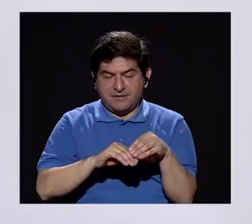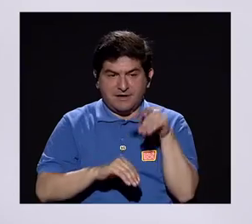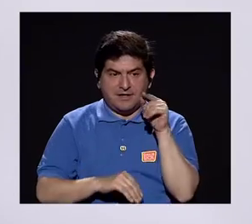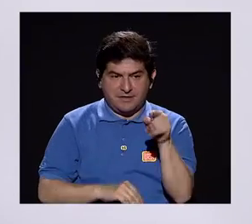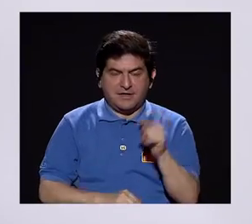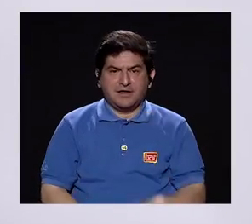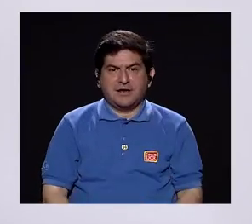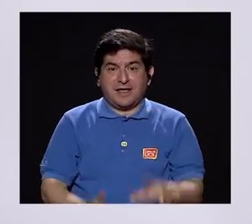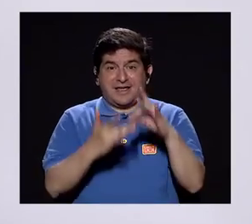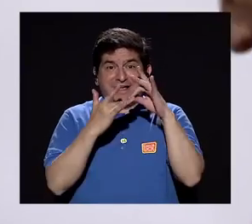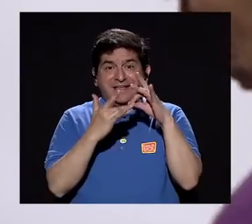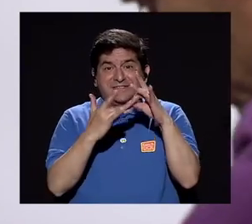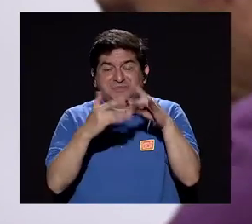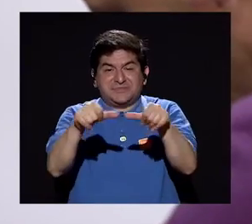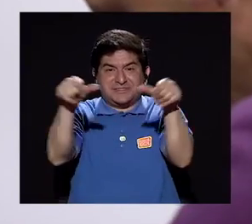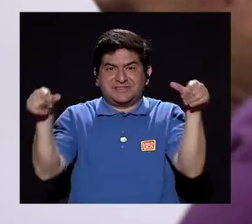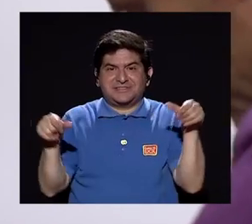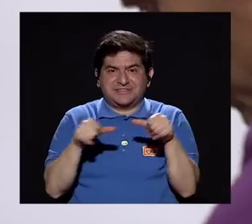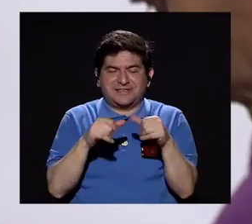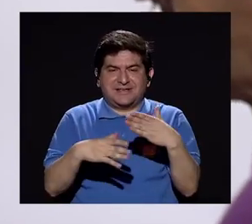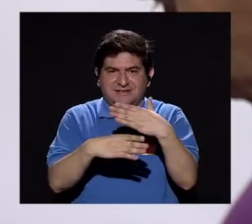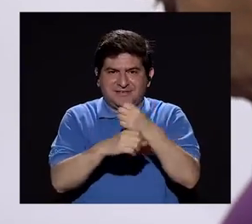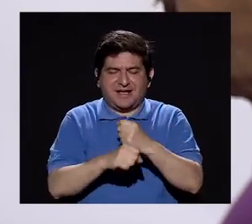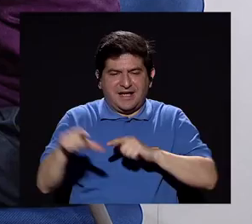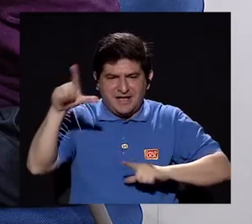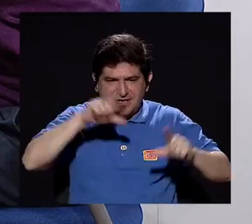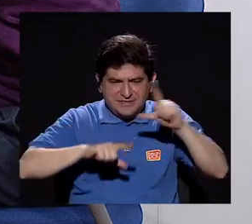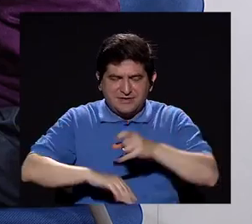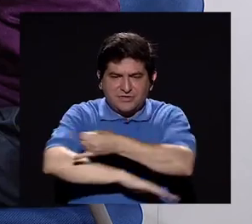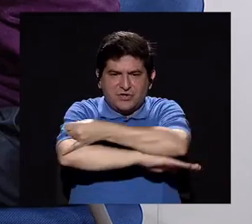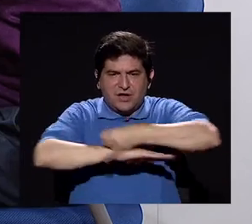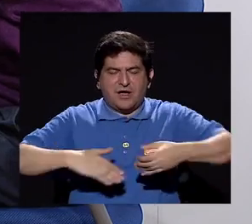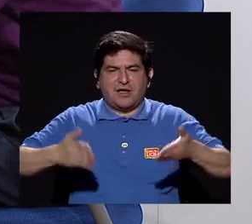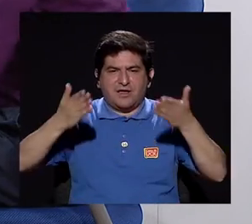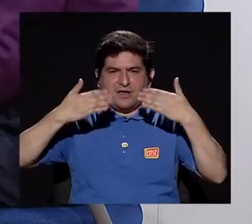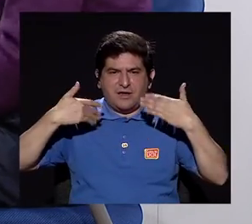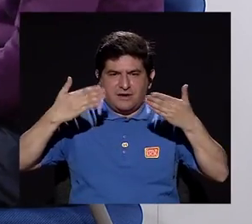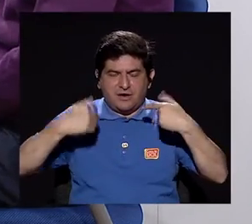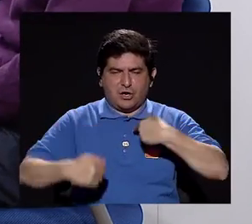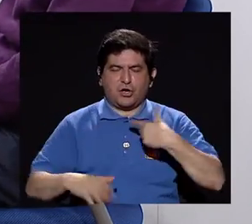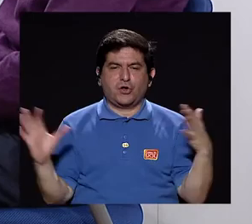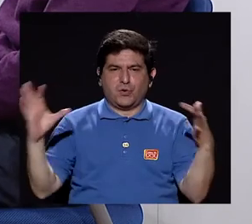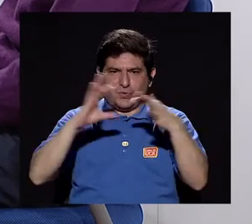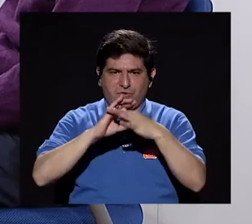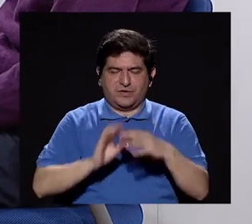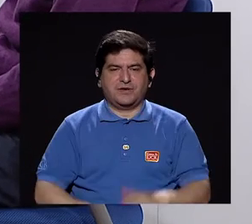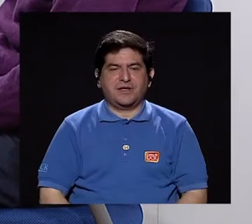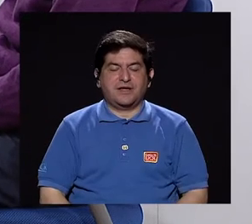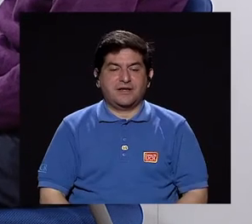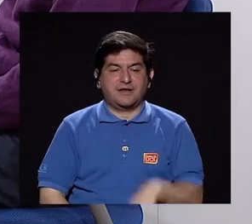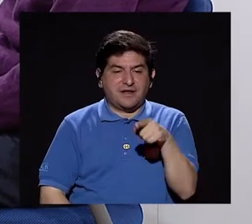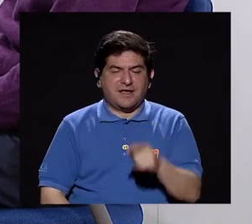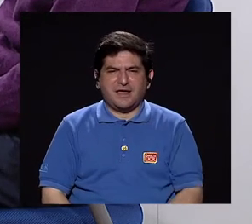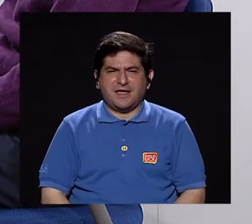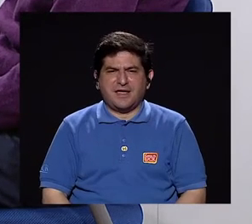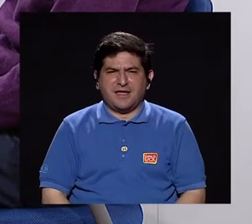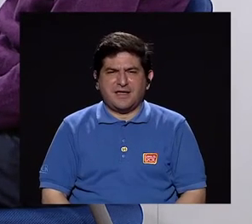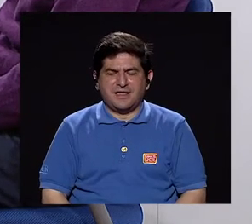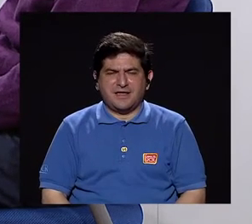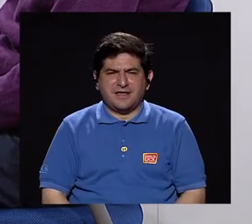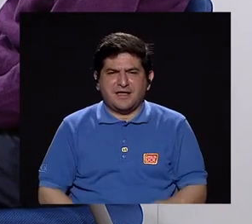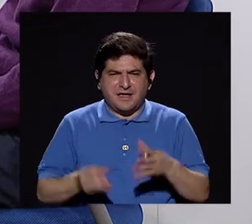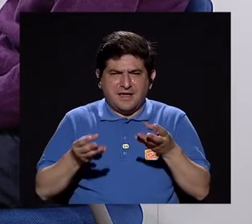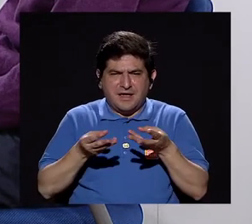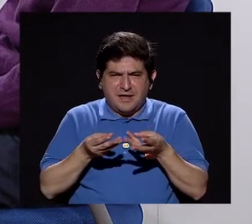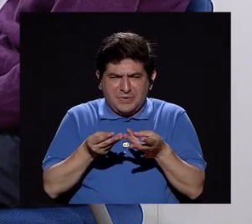de que es una de las especialidades que como les mencionaba realiza el laboratorio de ingeniería ambiental que coordinó en la parte de lixiviados